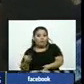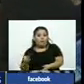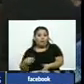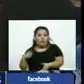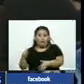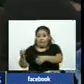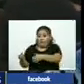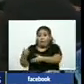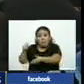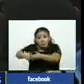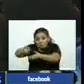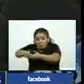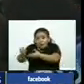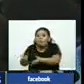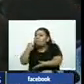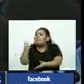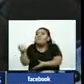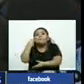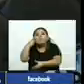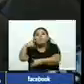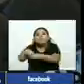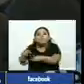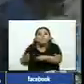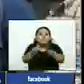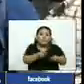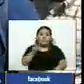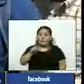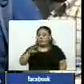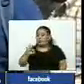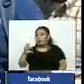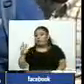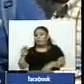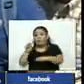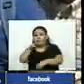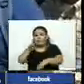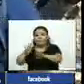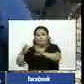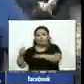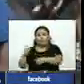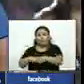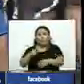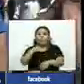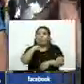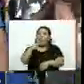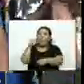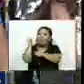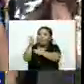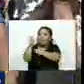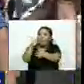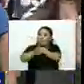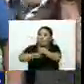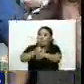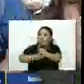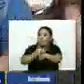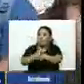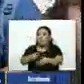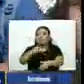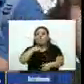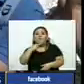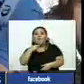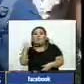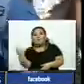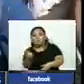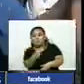la Junta Directiva, alrededor de 190 trabajadores. ¡Que viva Citramsat! ¡Que viva la